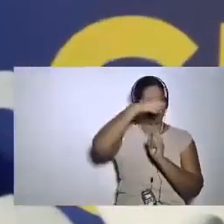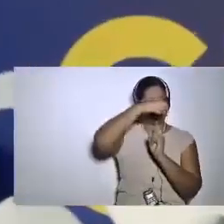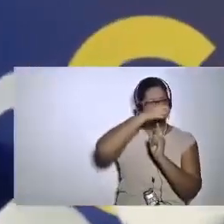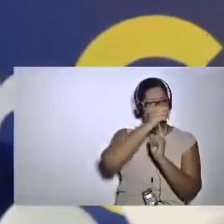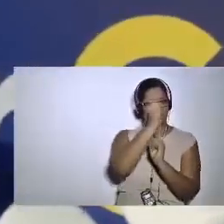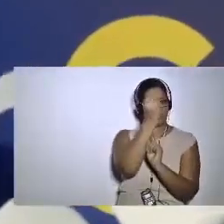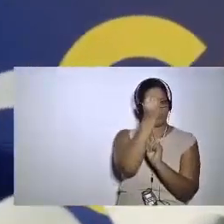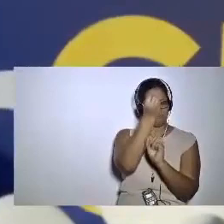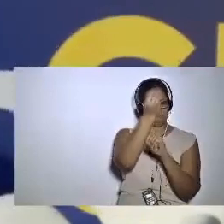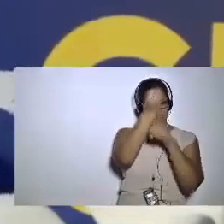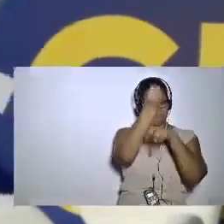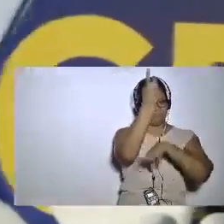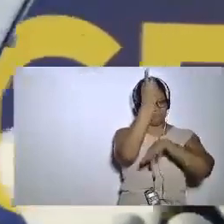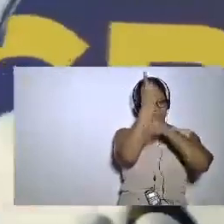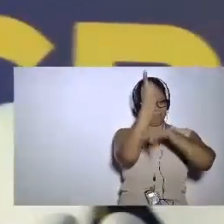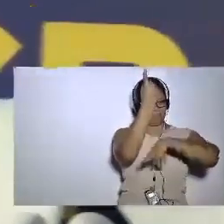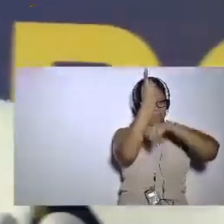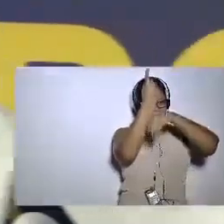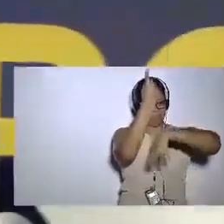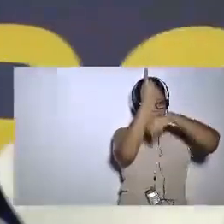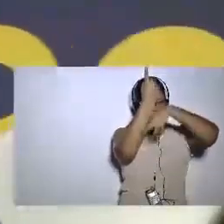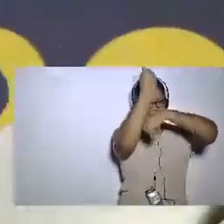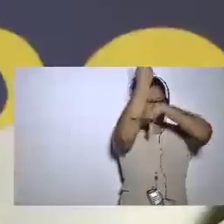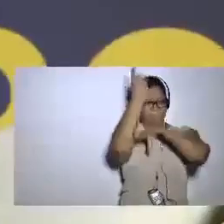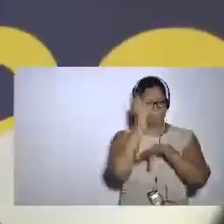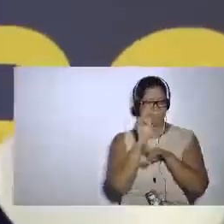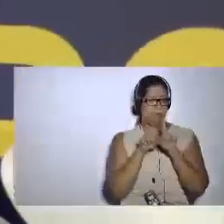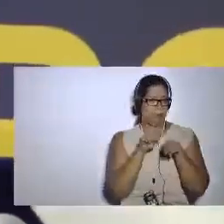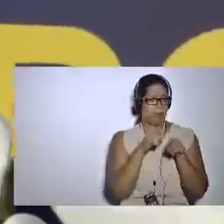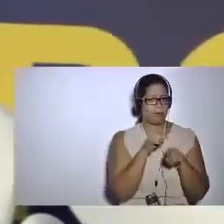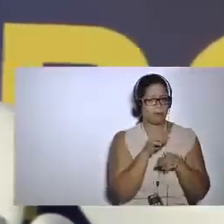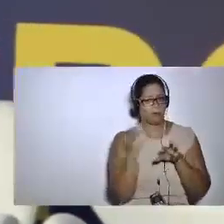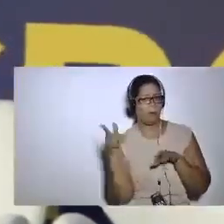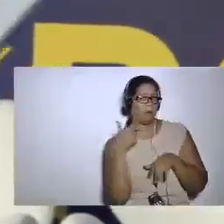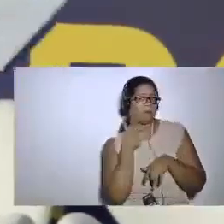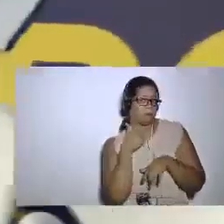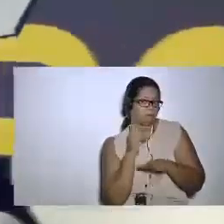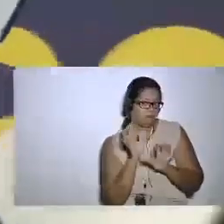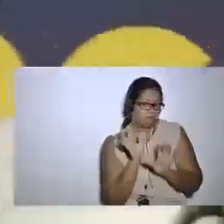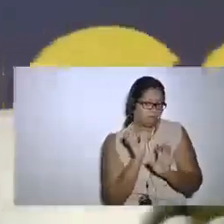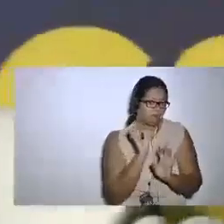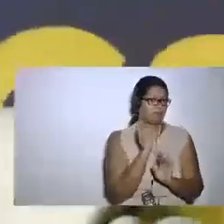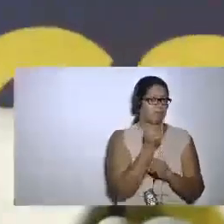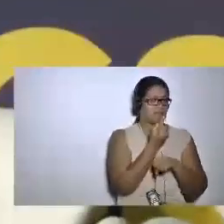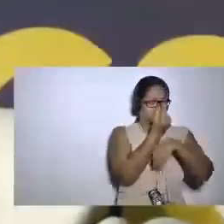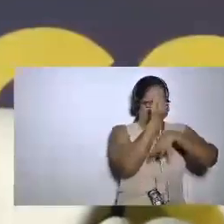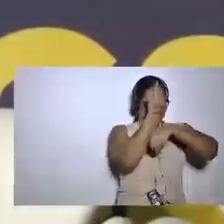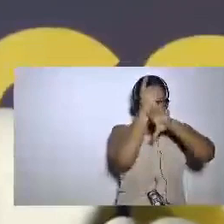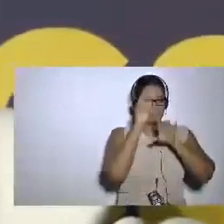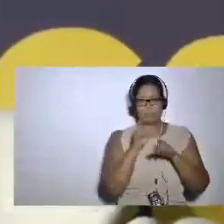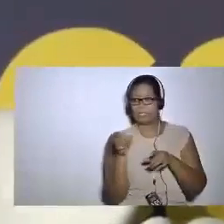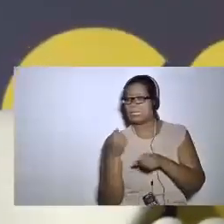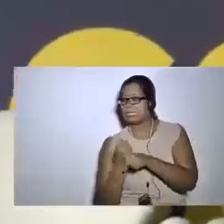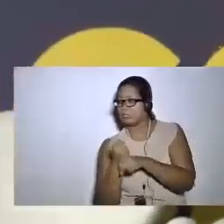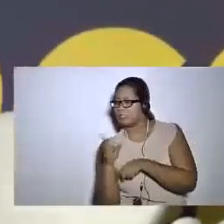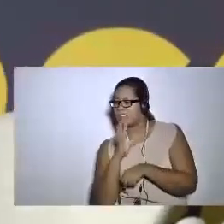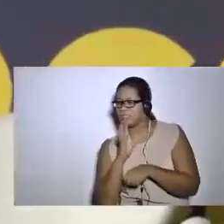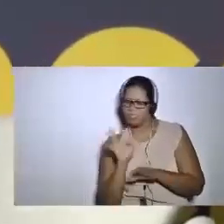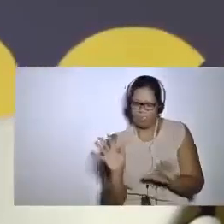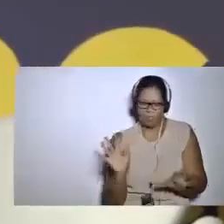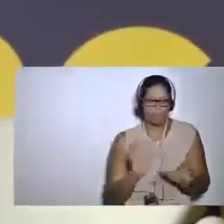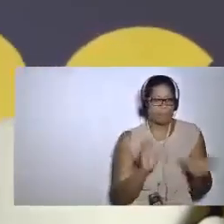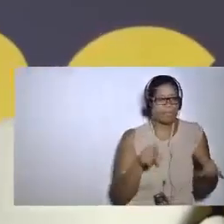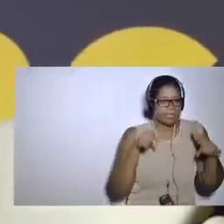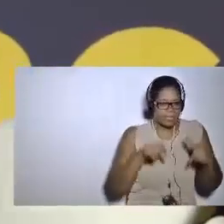hablar de cohetes. Bueno, si usted es un billonario, usted no va a decir, bueno, ¿con quién trabajo? ¿Qué hago? Pero bueno, esta es una